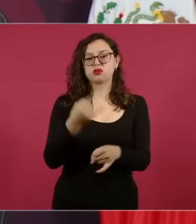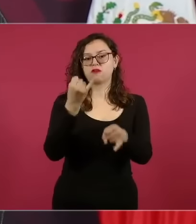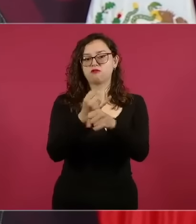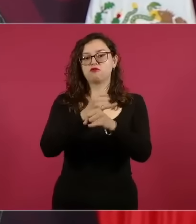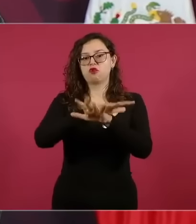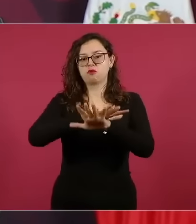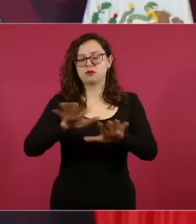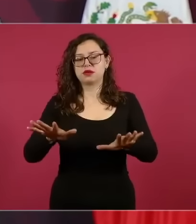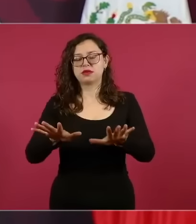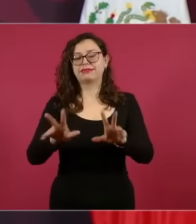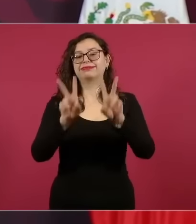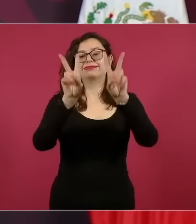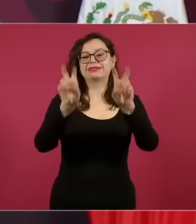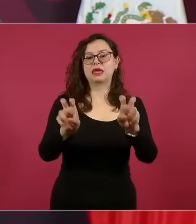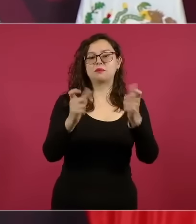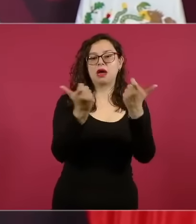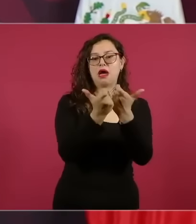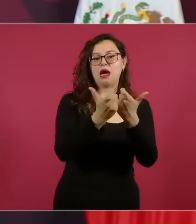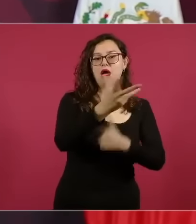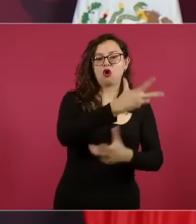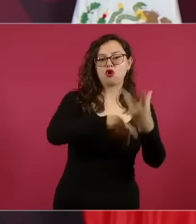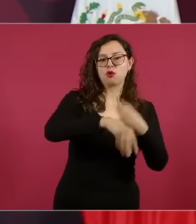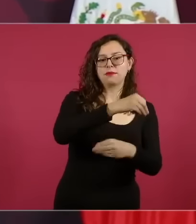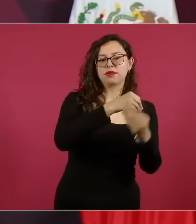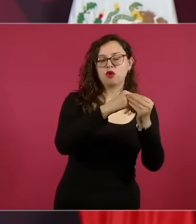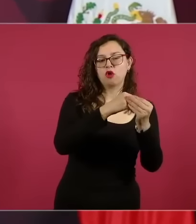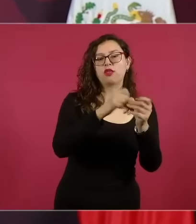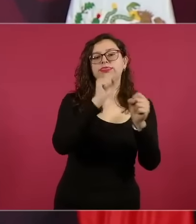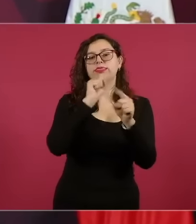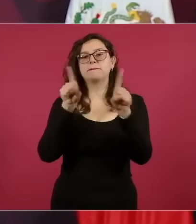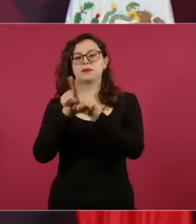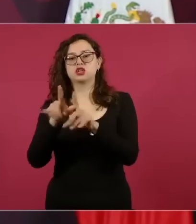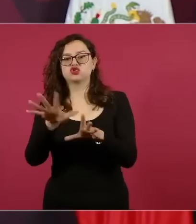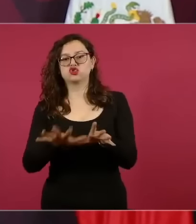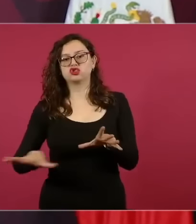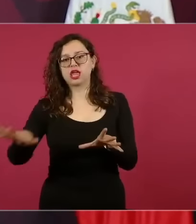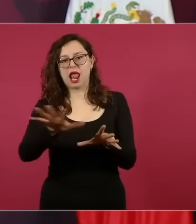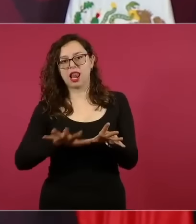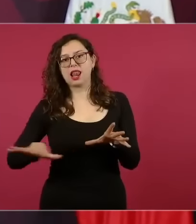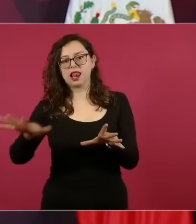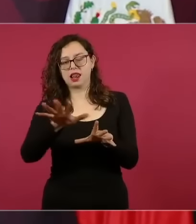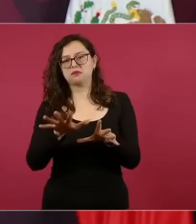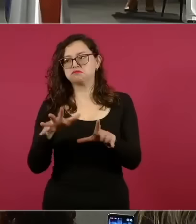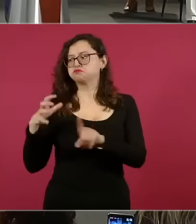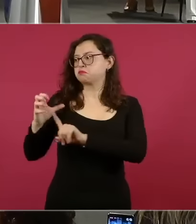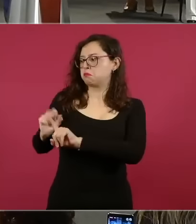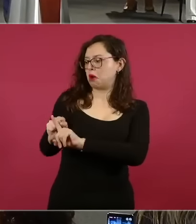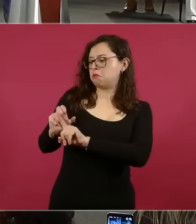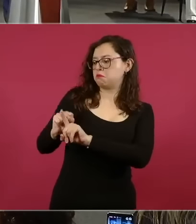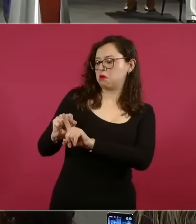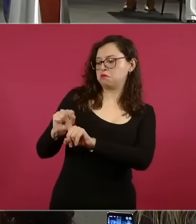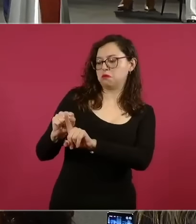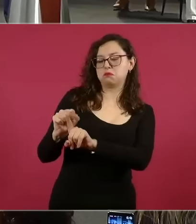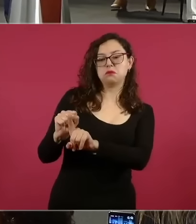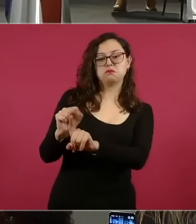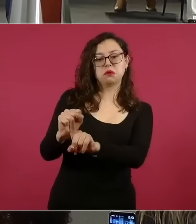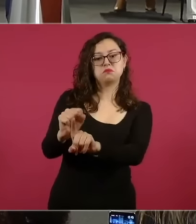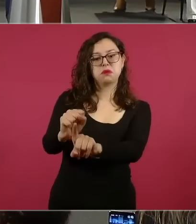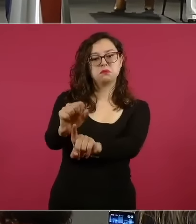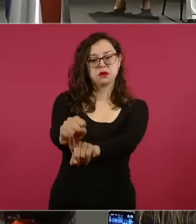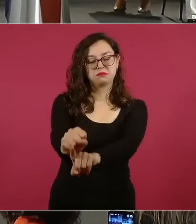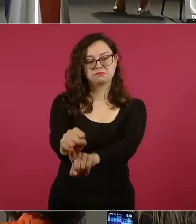económico y en lo social. Entonces, procedemos a la